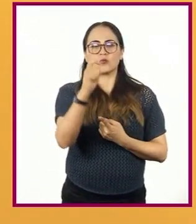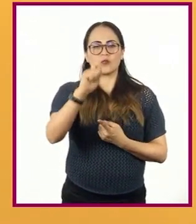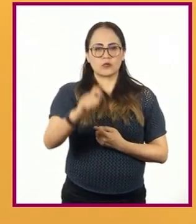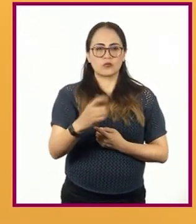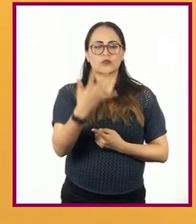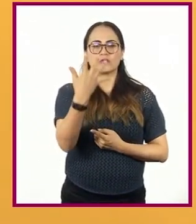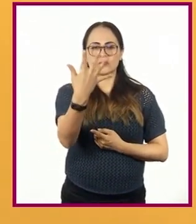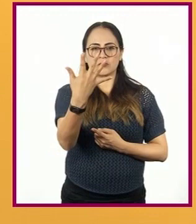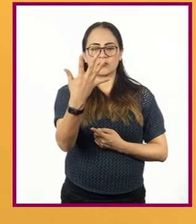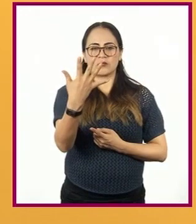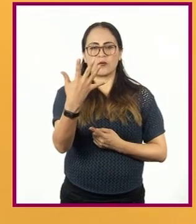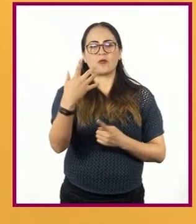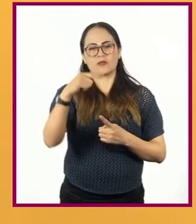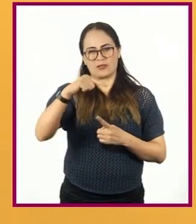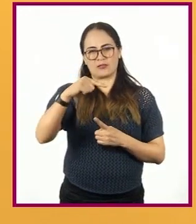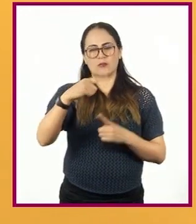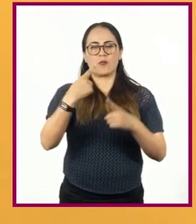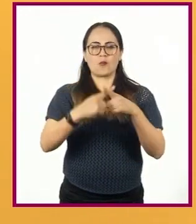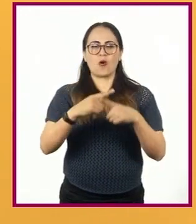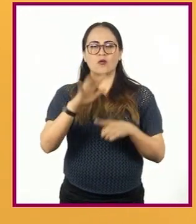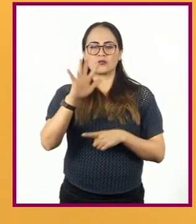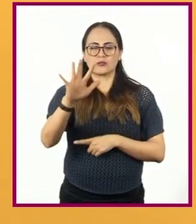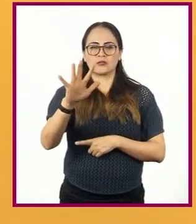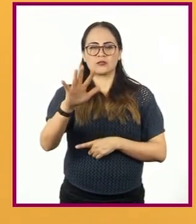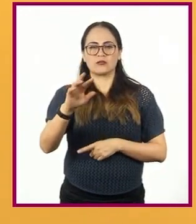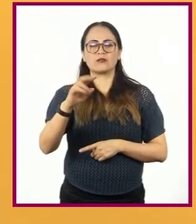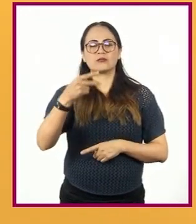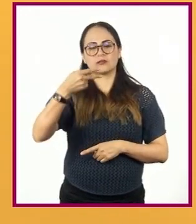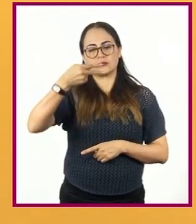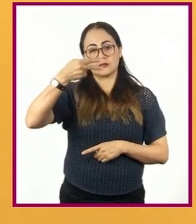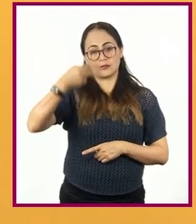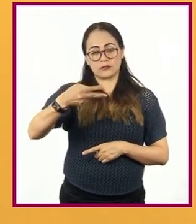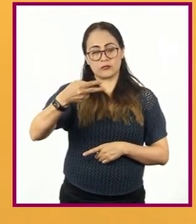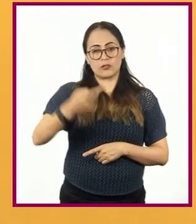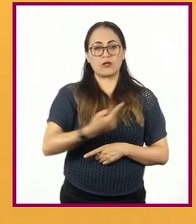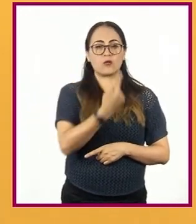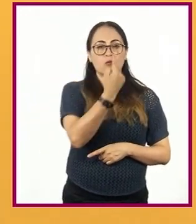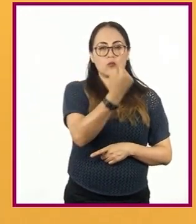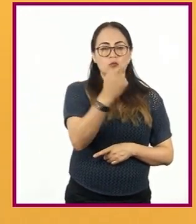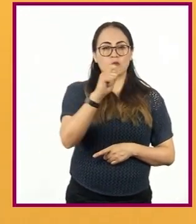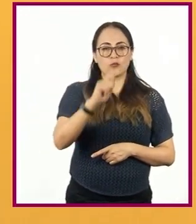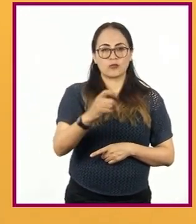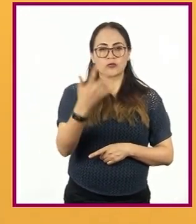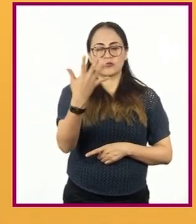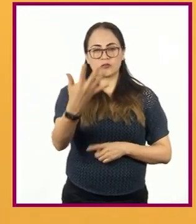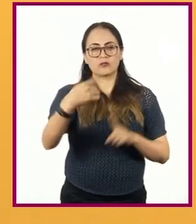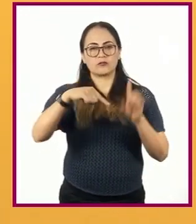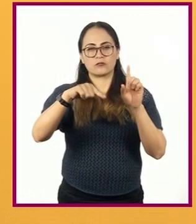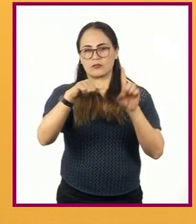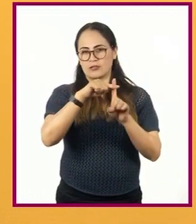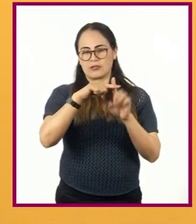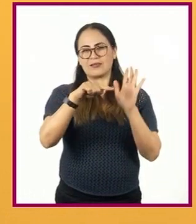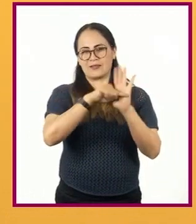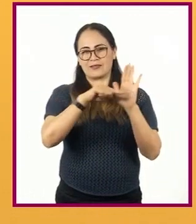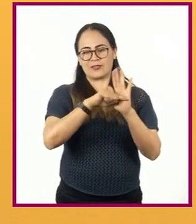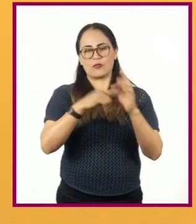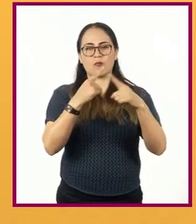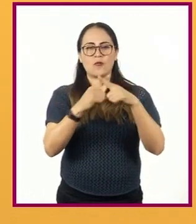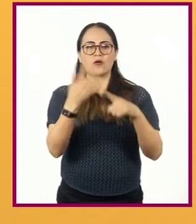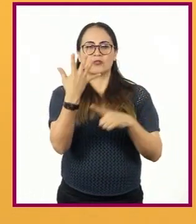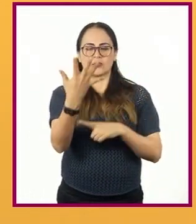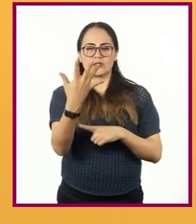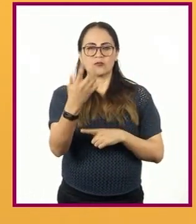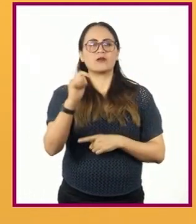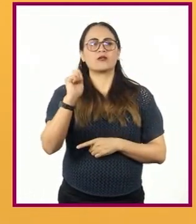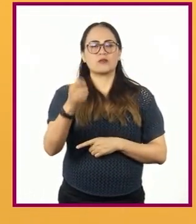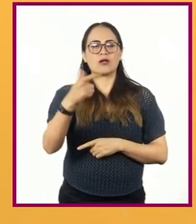negativo por 5, tenemos que 1.5 negativo por 5 es igual a